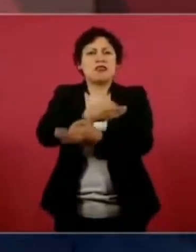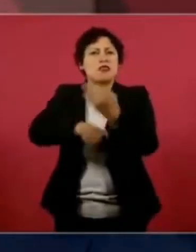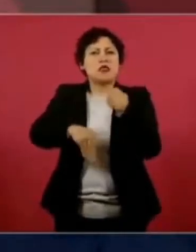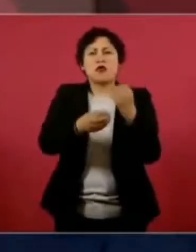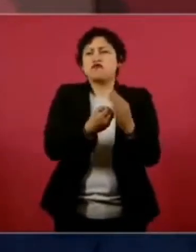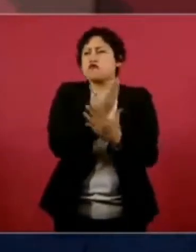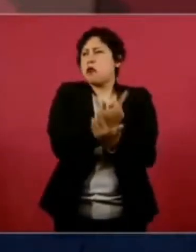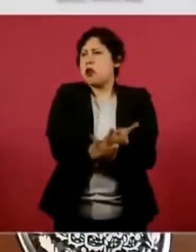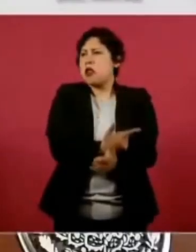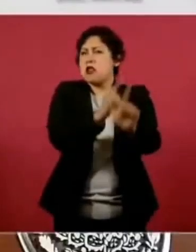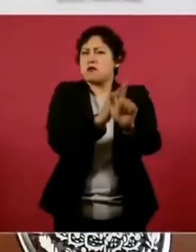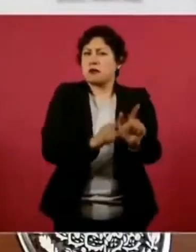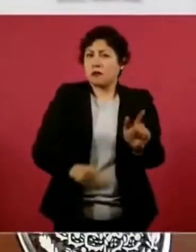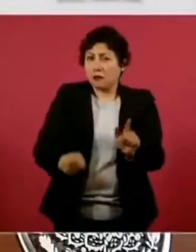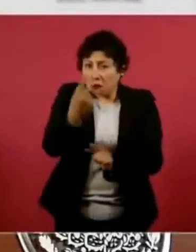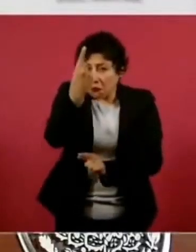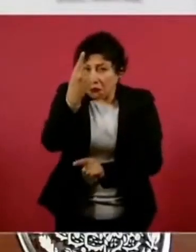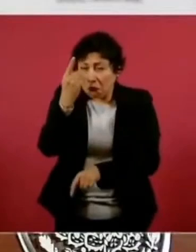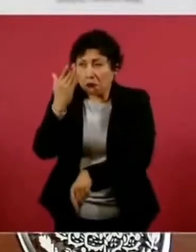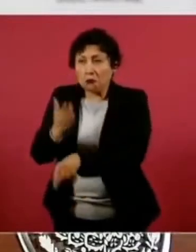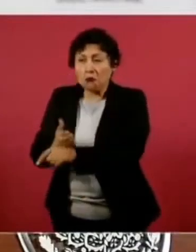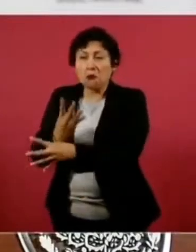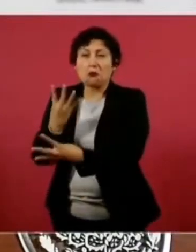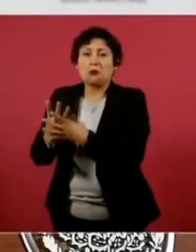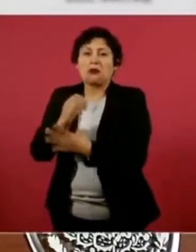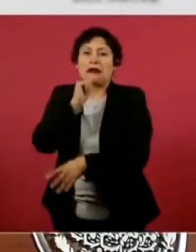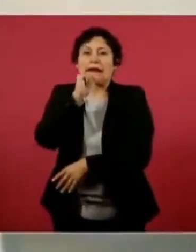Y se dedicaba a defender